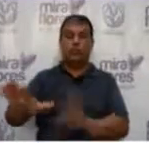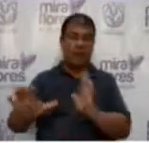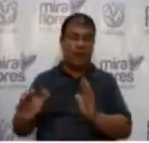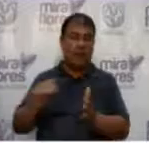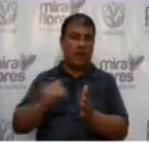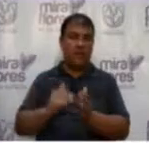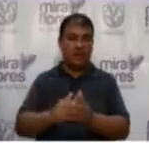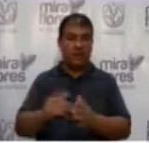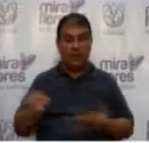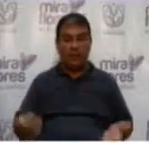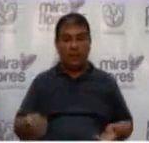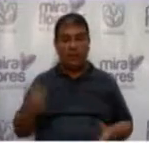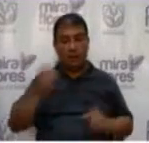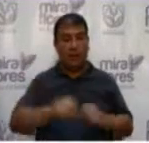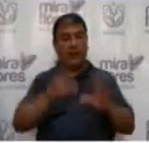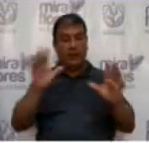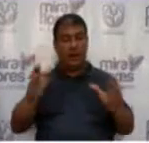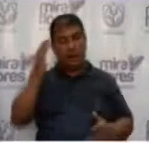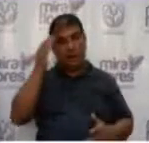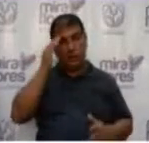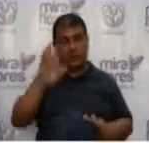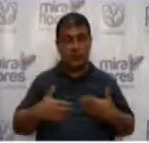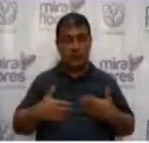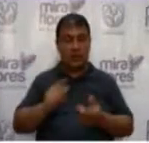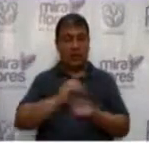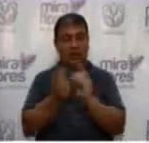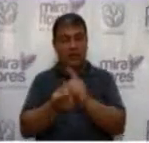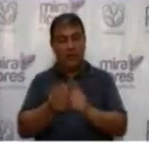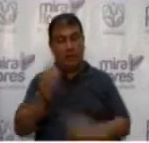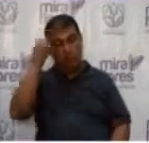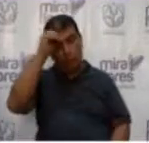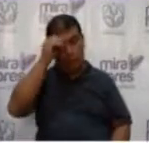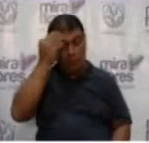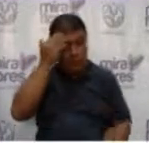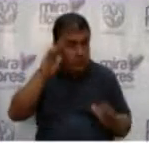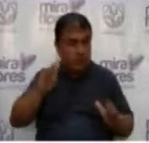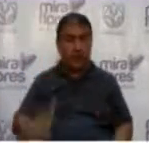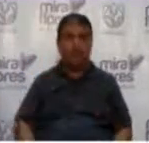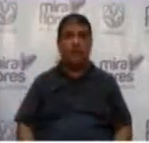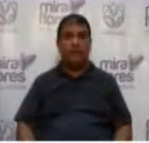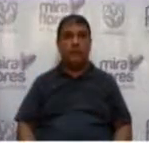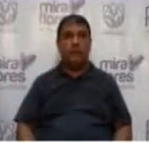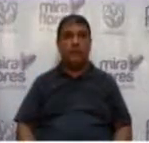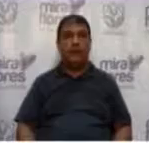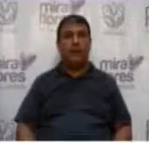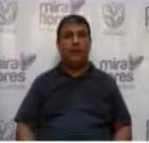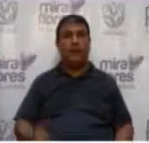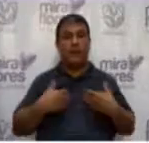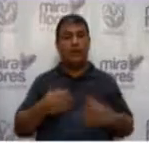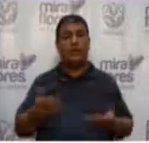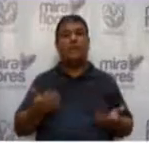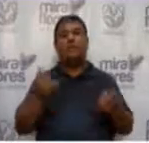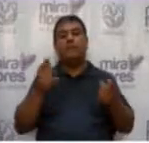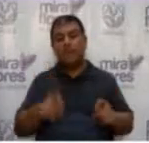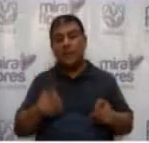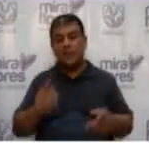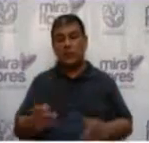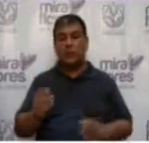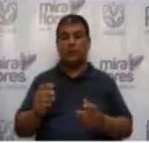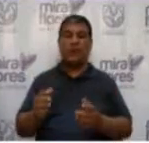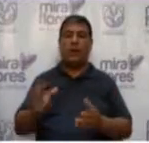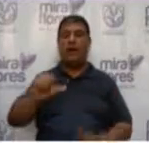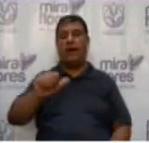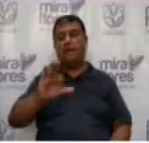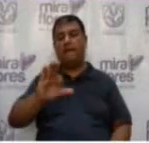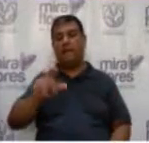Y para aclarar, para que no sé si con esto usted cambia de opinión o no, lo que se ha producido es una afectación en